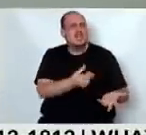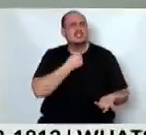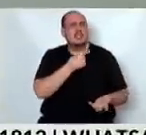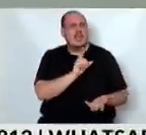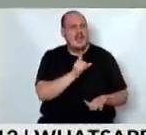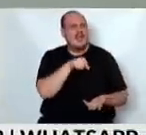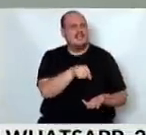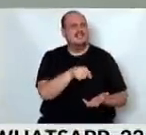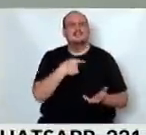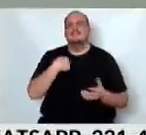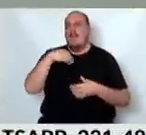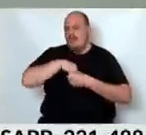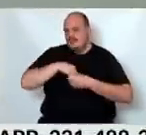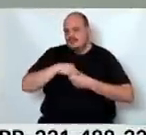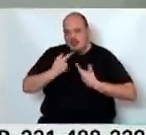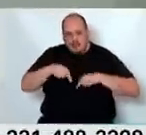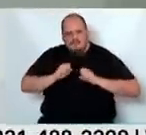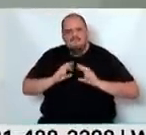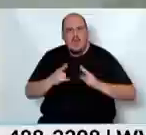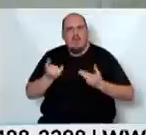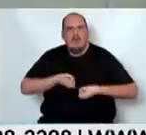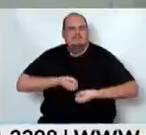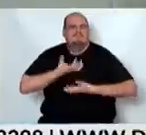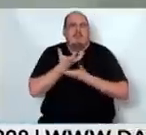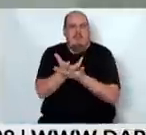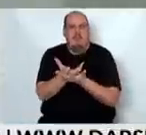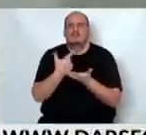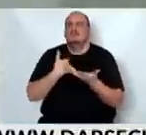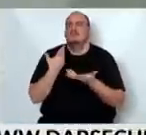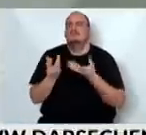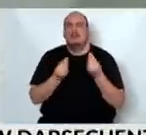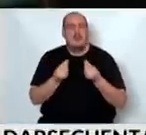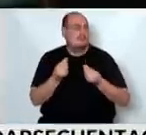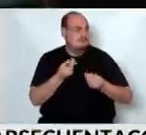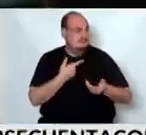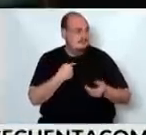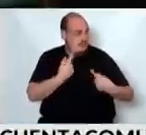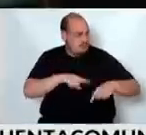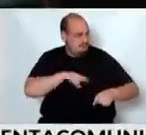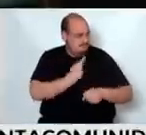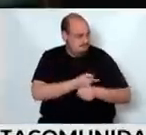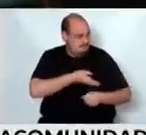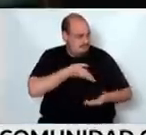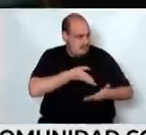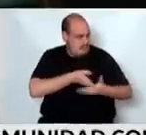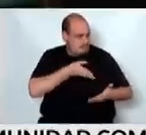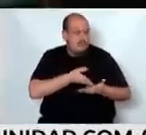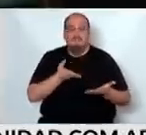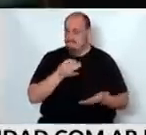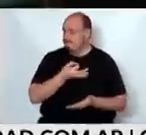creo que saca lo peor de cada uno desde el cómo hago, no puedo. La impotencia. No, sí, es impotencia. ¿Cómo le